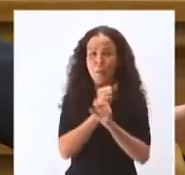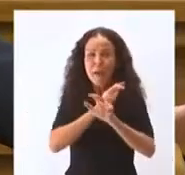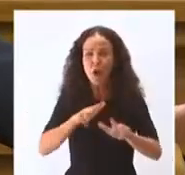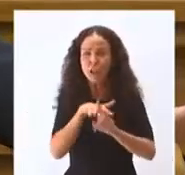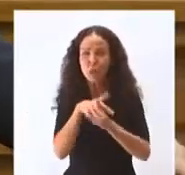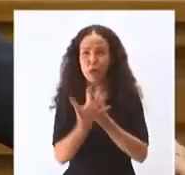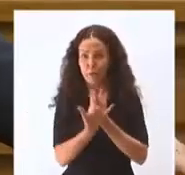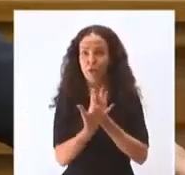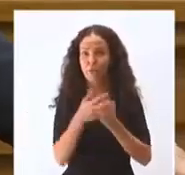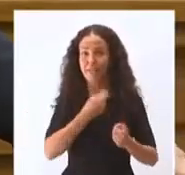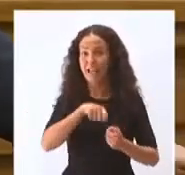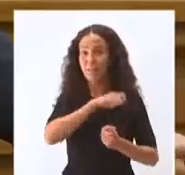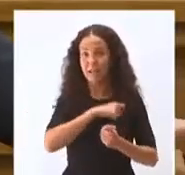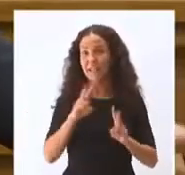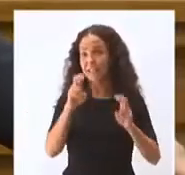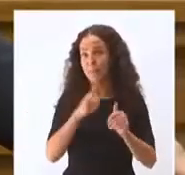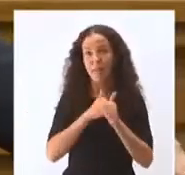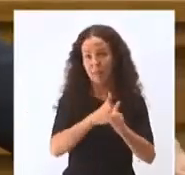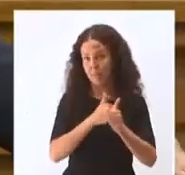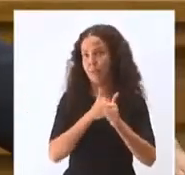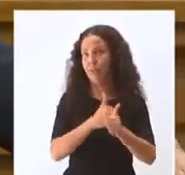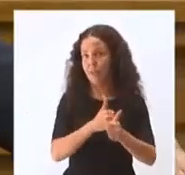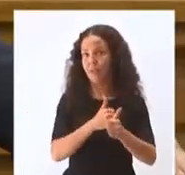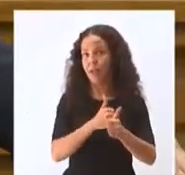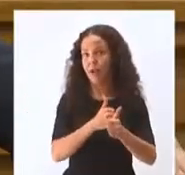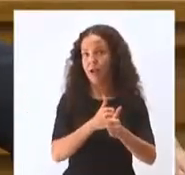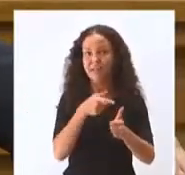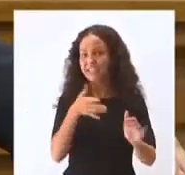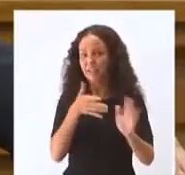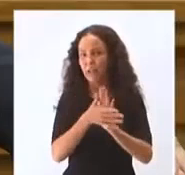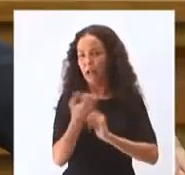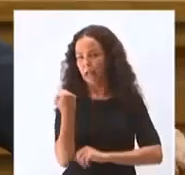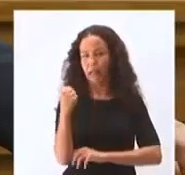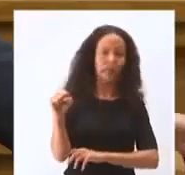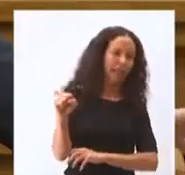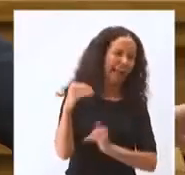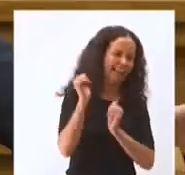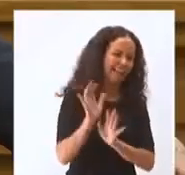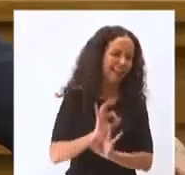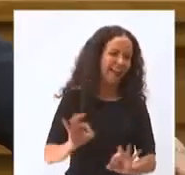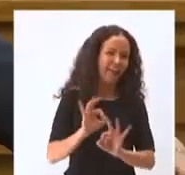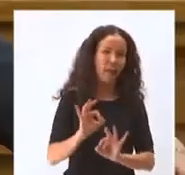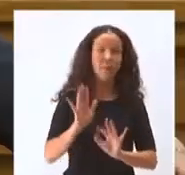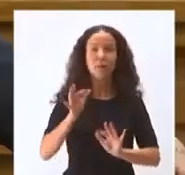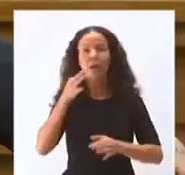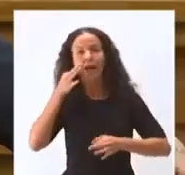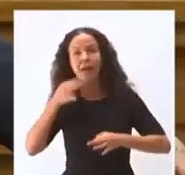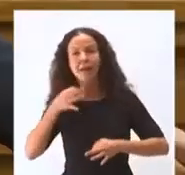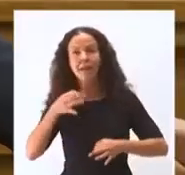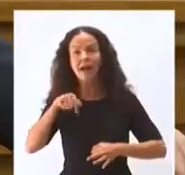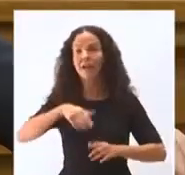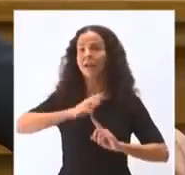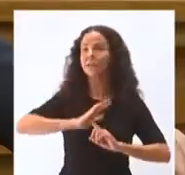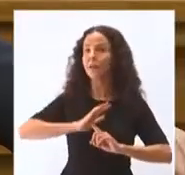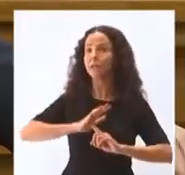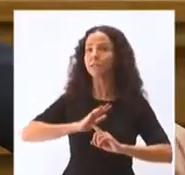de dependencia esto sí que era desatención pura y dura y la realidad es que castilla la mancha